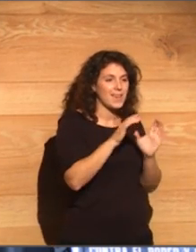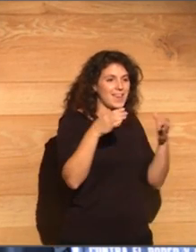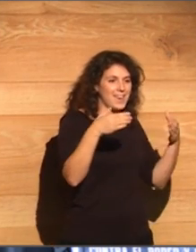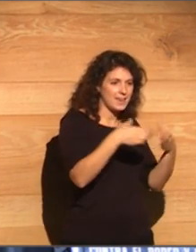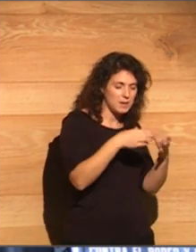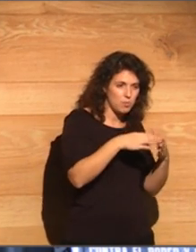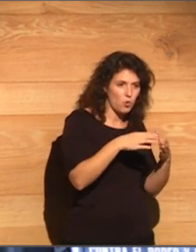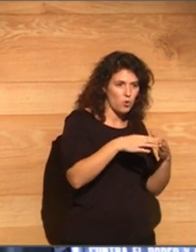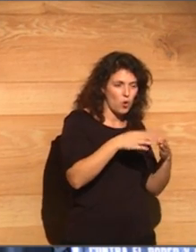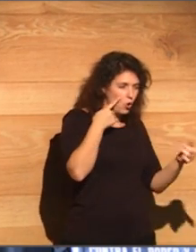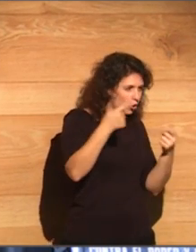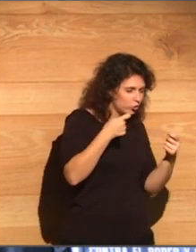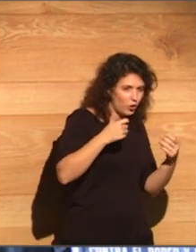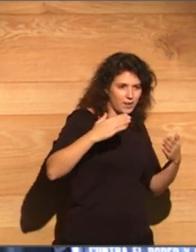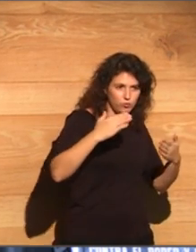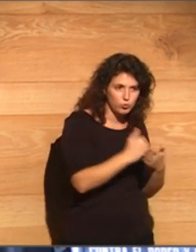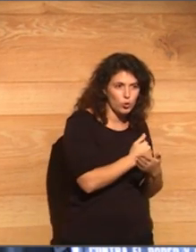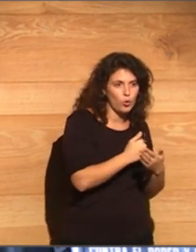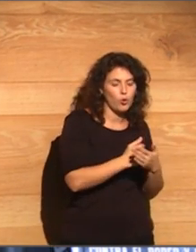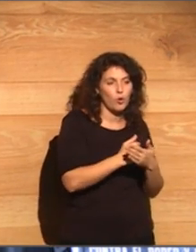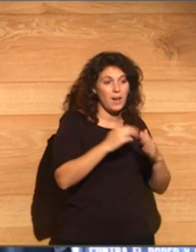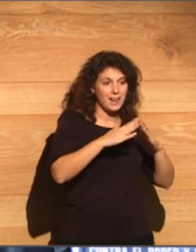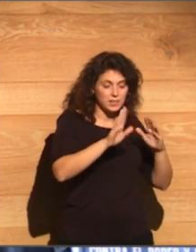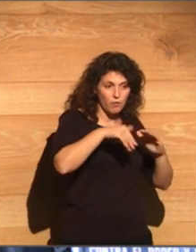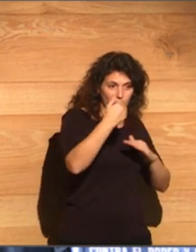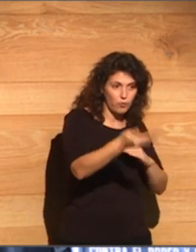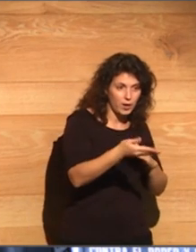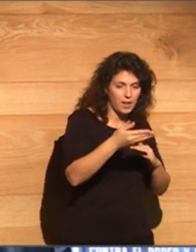de casa durante tantas semanas, fue un rodaje de 12 semanas,